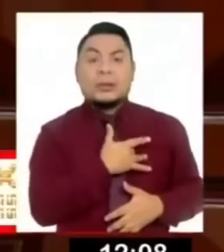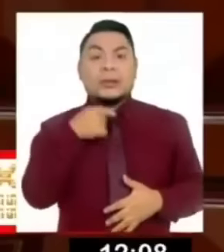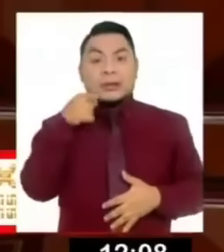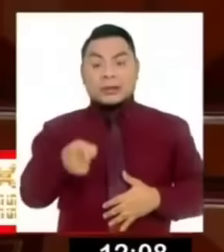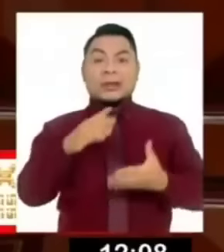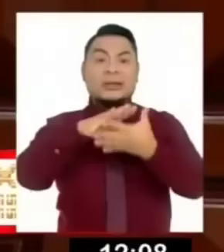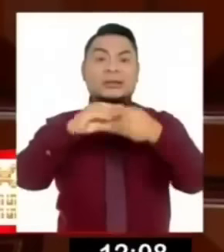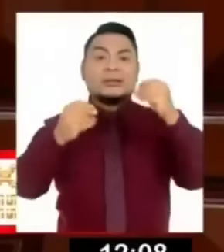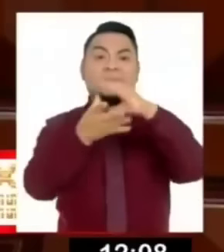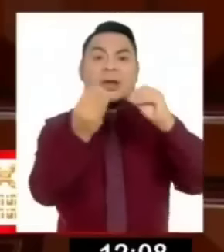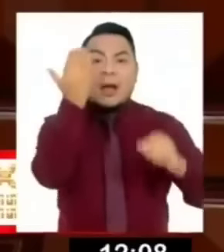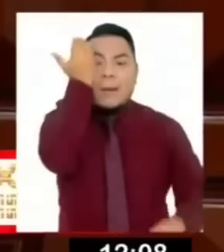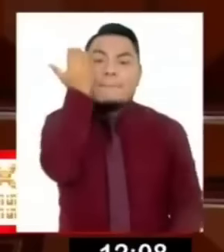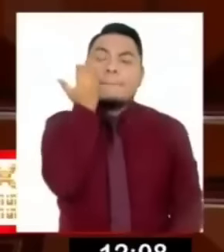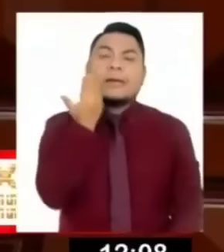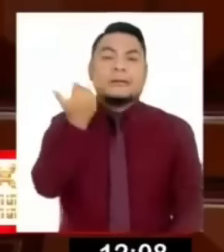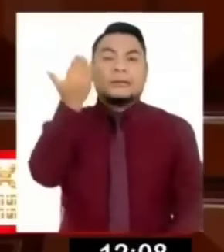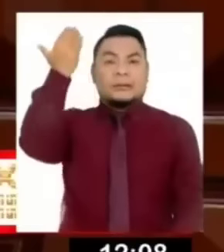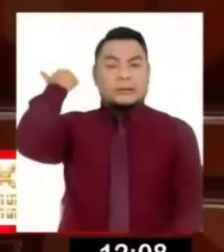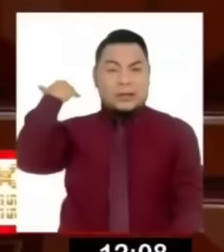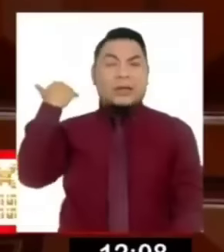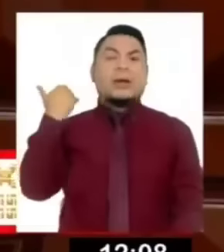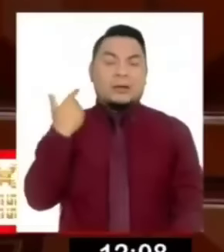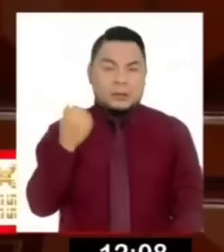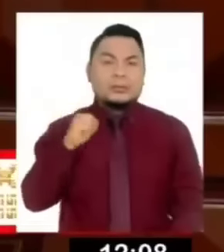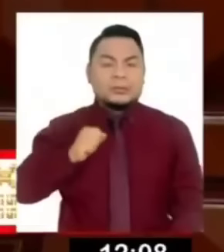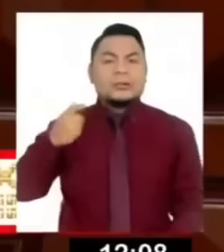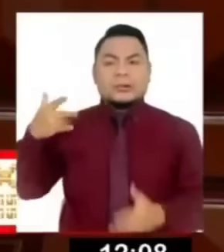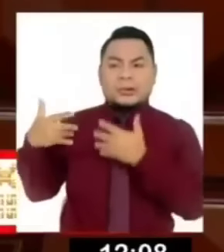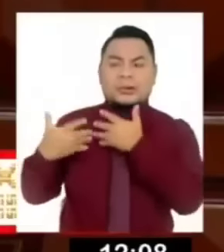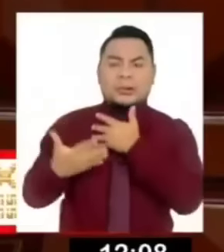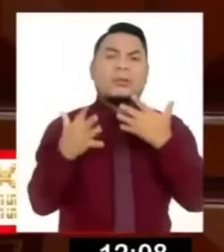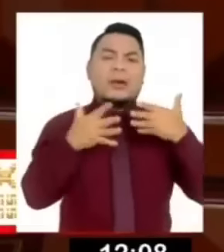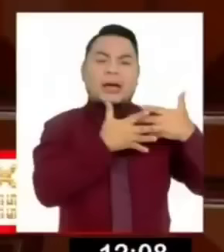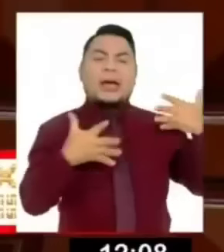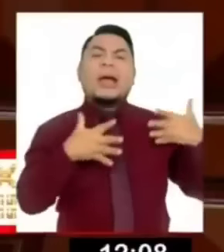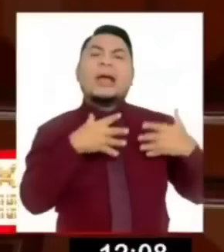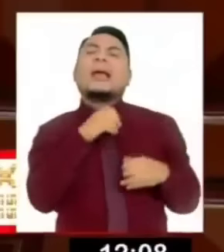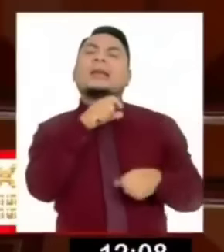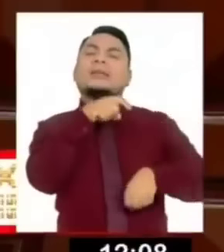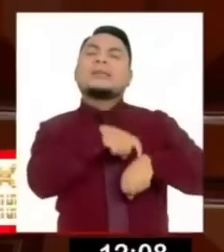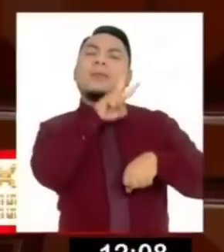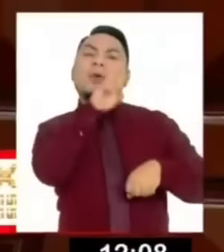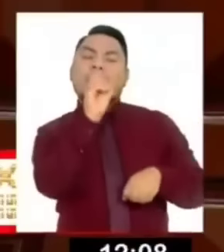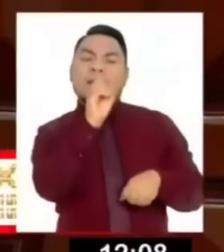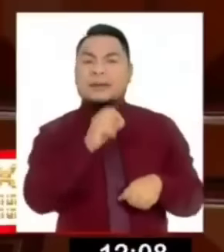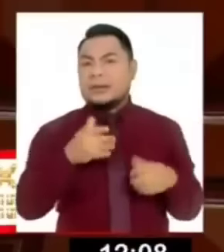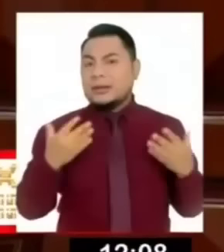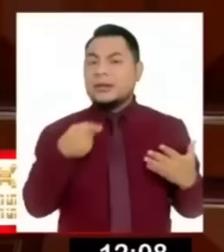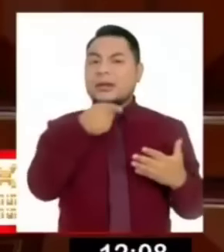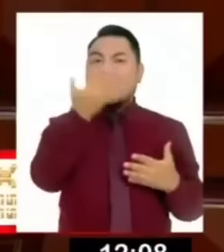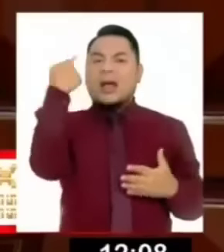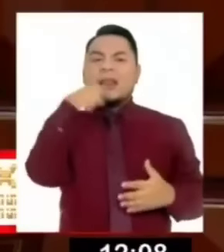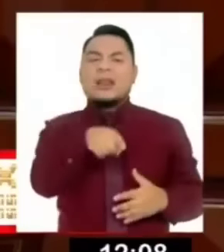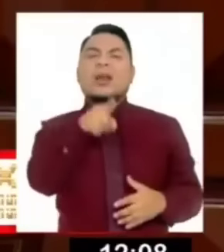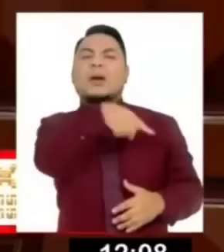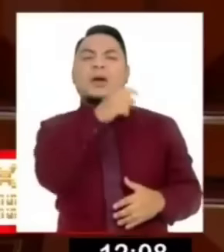historias de un pasado remoto, hasta muy avanzado el siglo XX, quienes eran señalados como